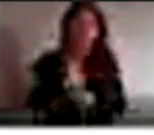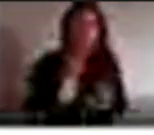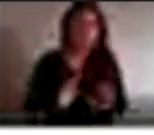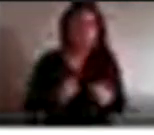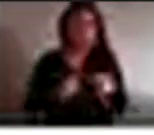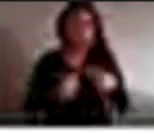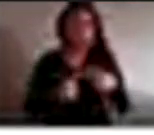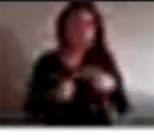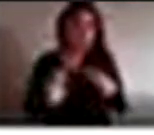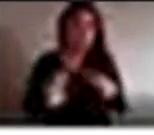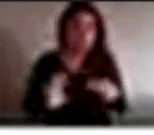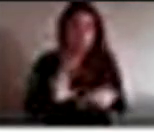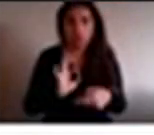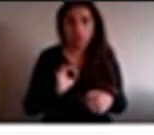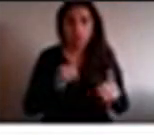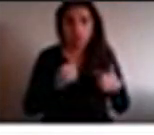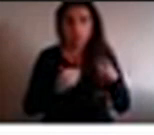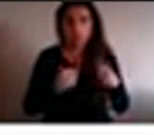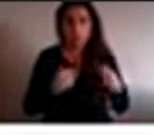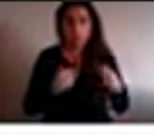Vamos a pasar a la...